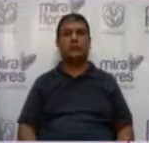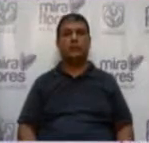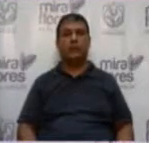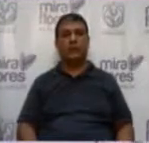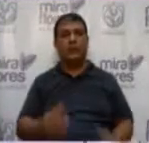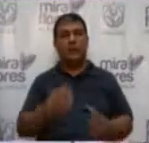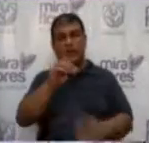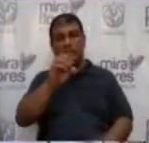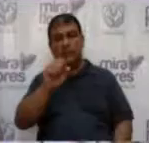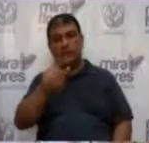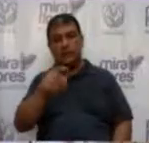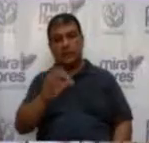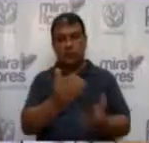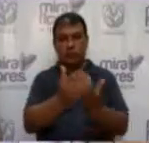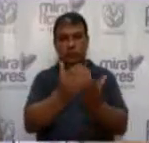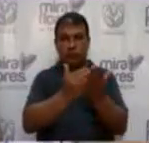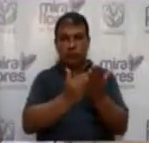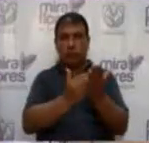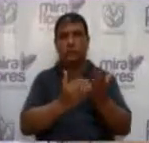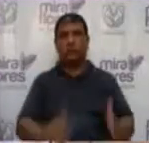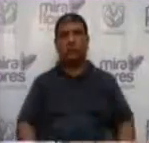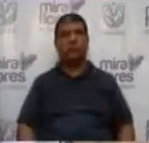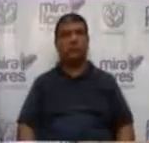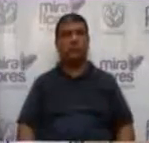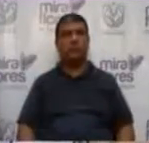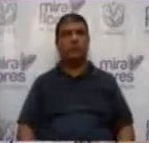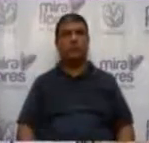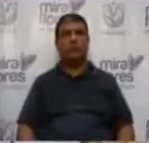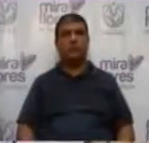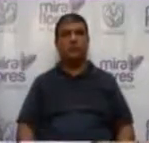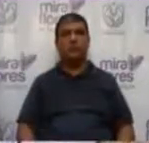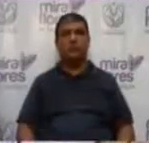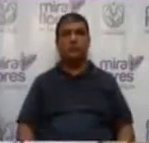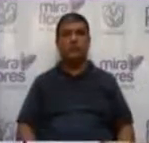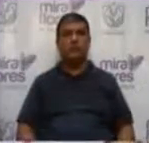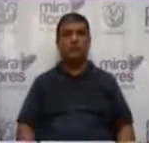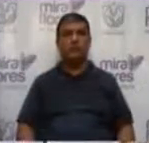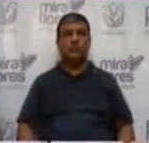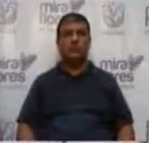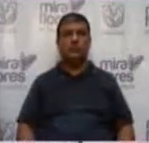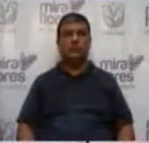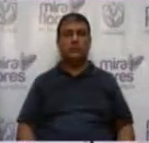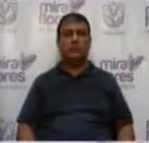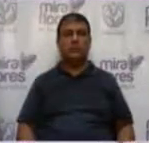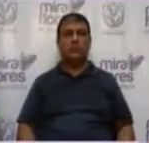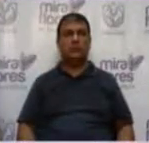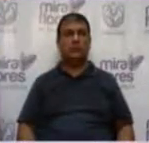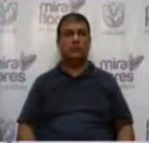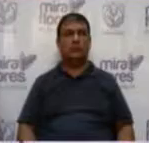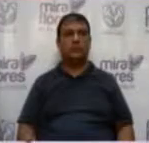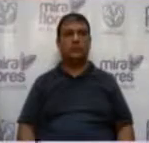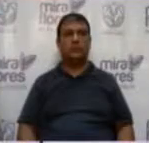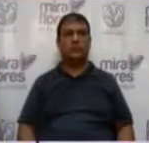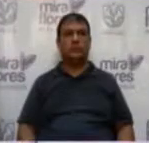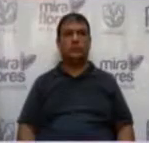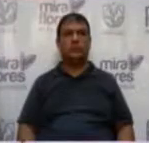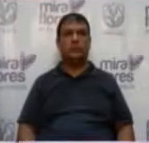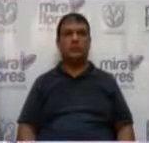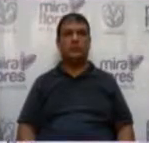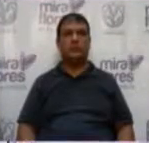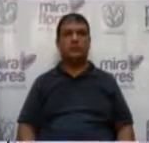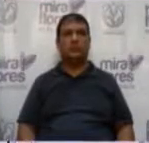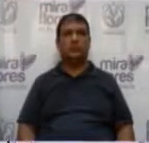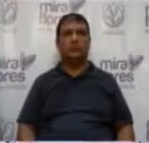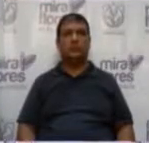Estación despacho. ¿Qué tal, cómo te fue? ¿Bien? Hasta las 9, o sea,